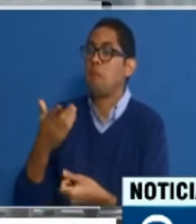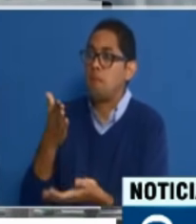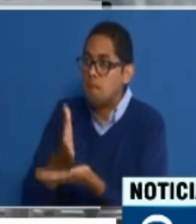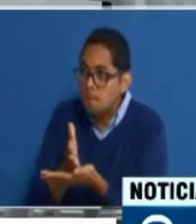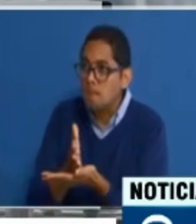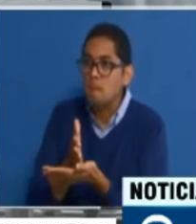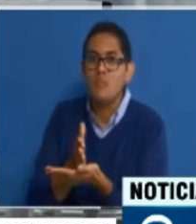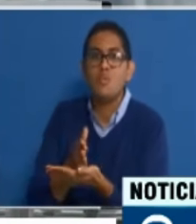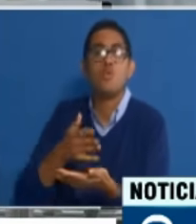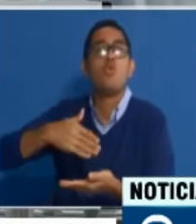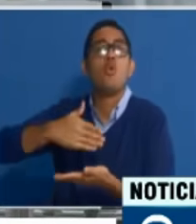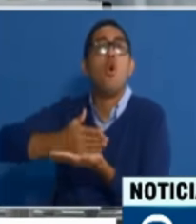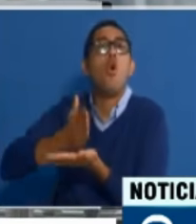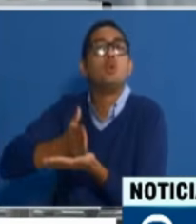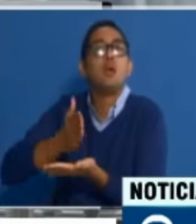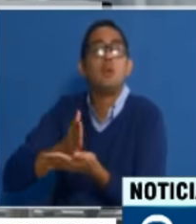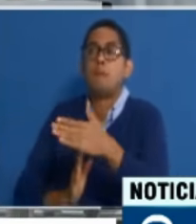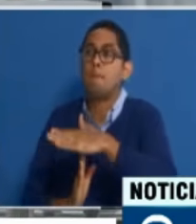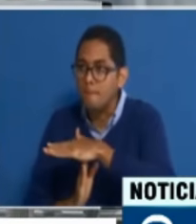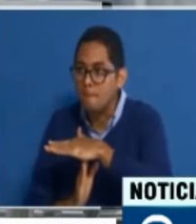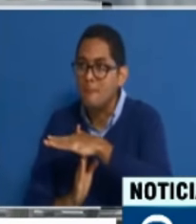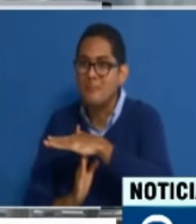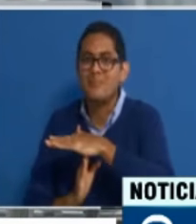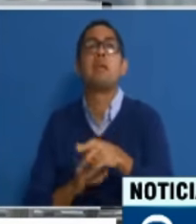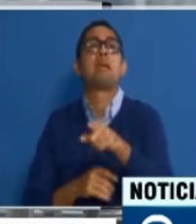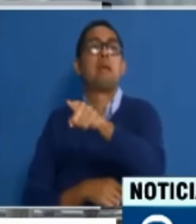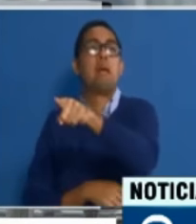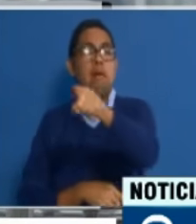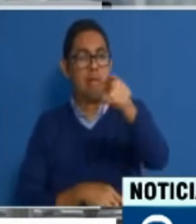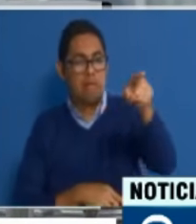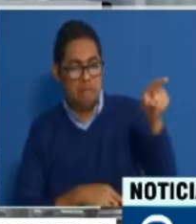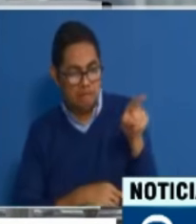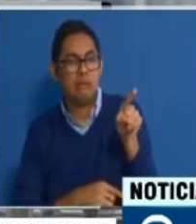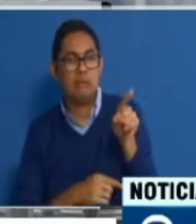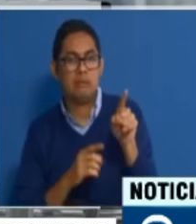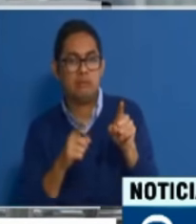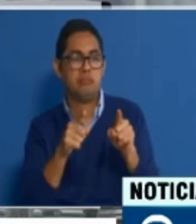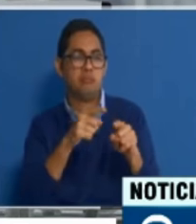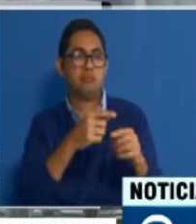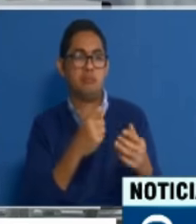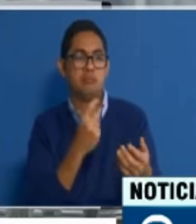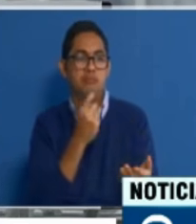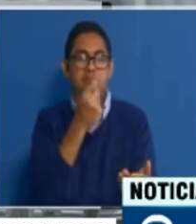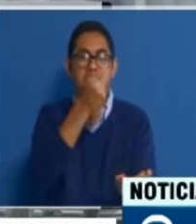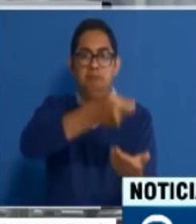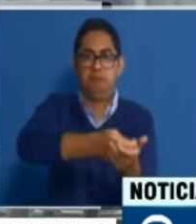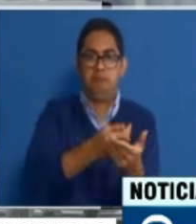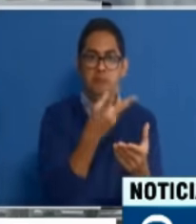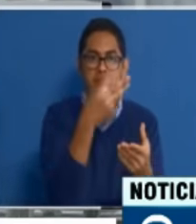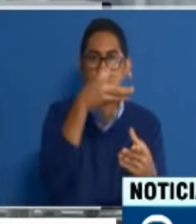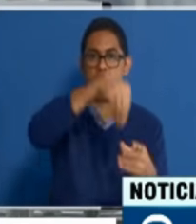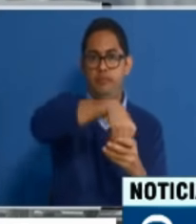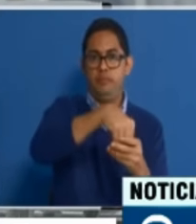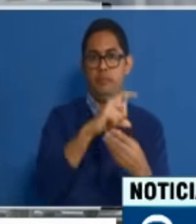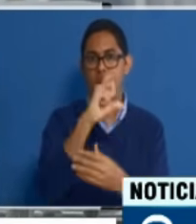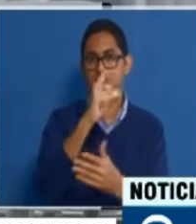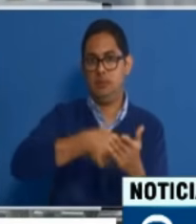de abril del 2020, conforme a lo que está procesado y registrado el Ministerio de Trabajo.